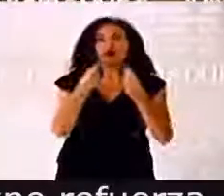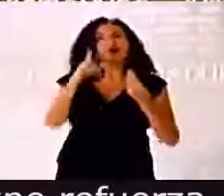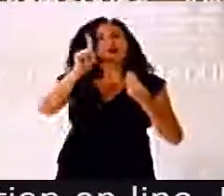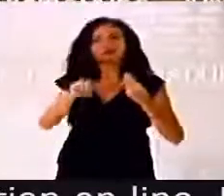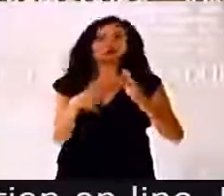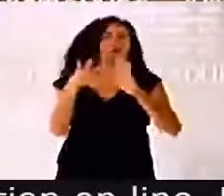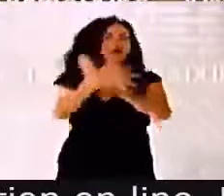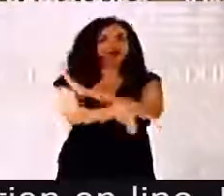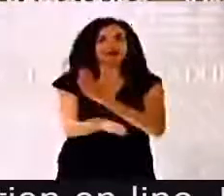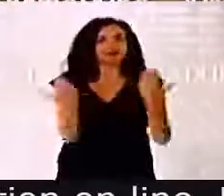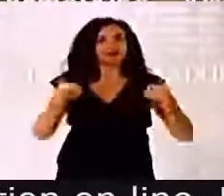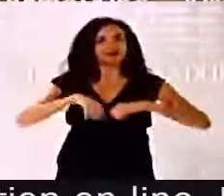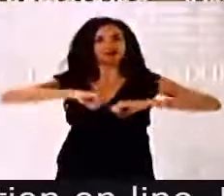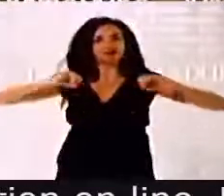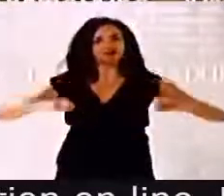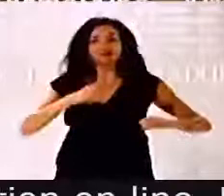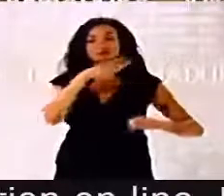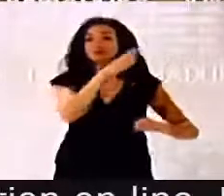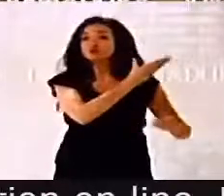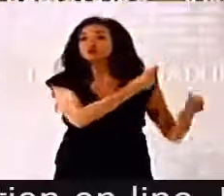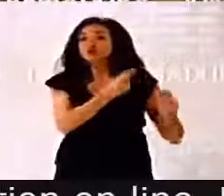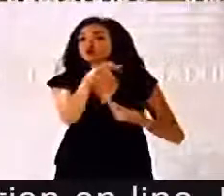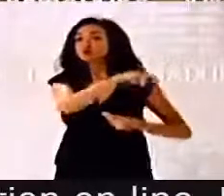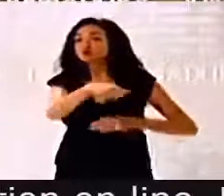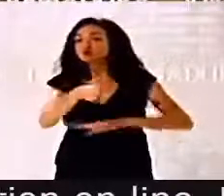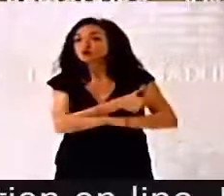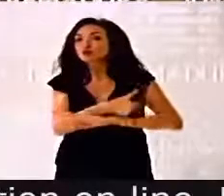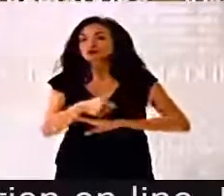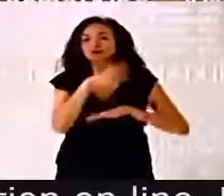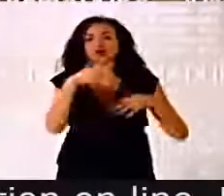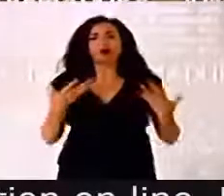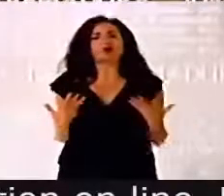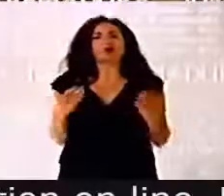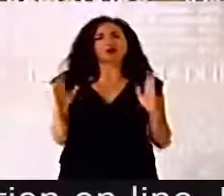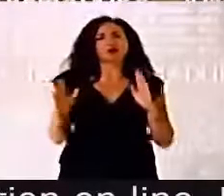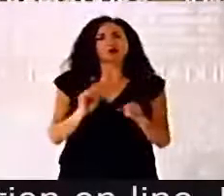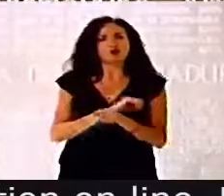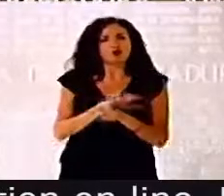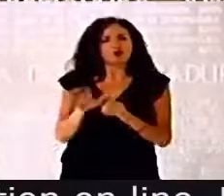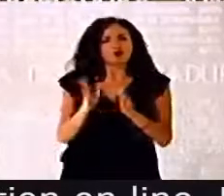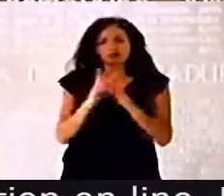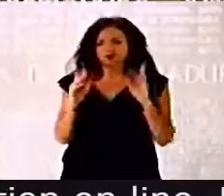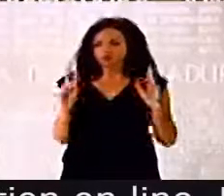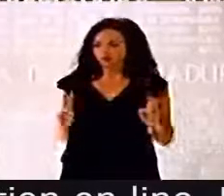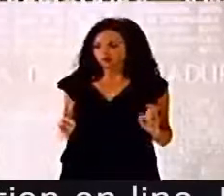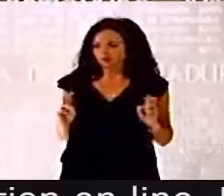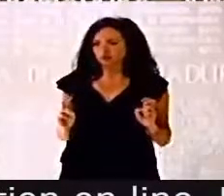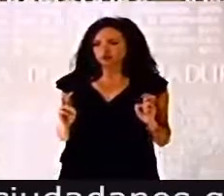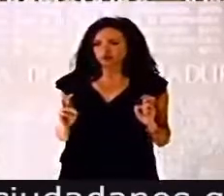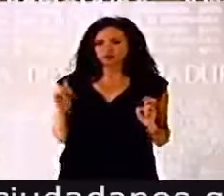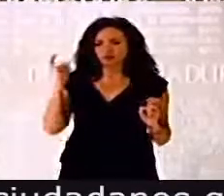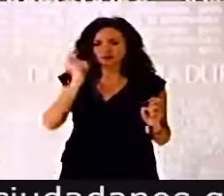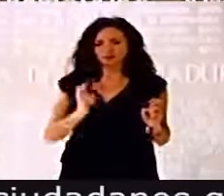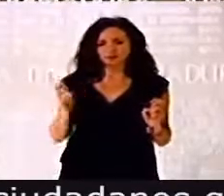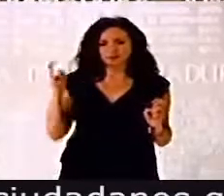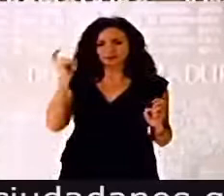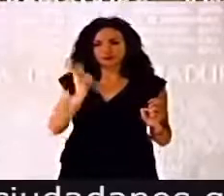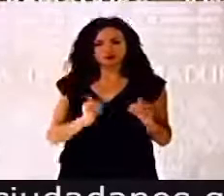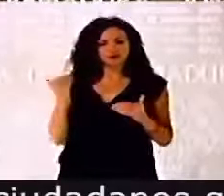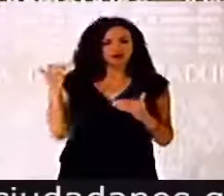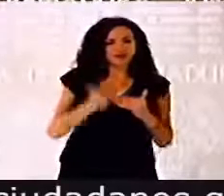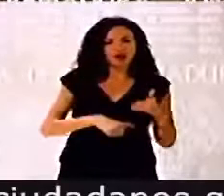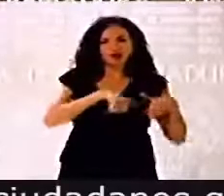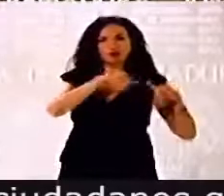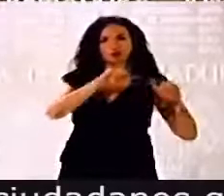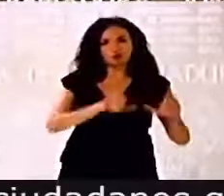quedarse. Y hay muchos ciudadanos que en este tiempo de COVID y de confinamiento y de cierre de plazos